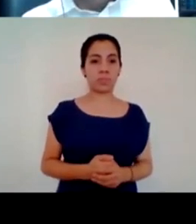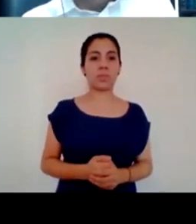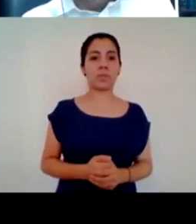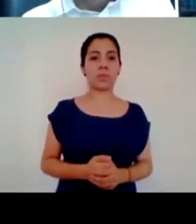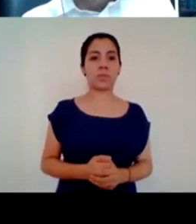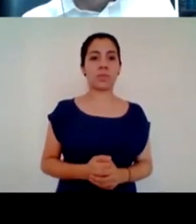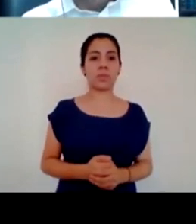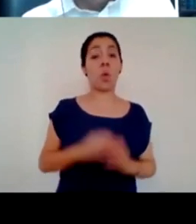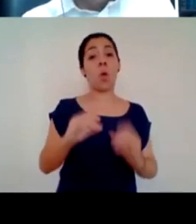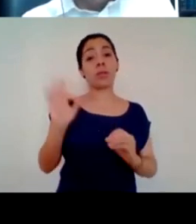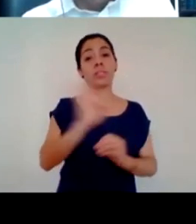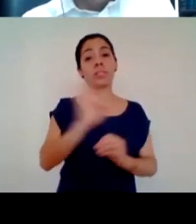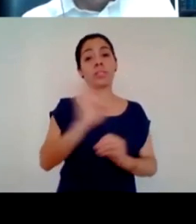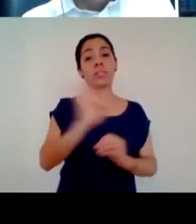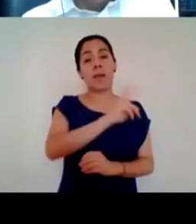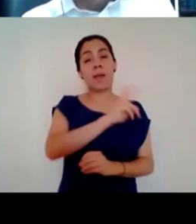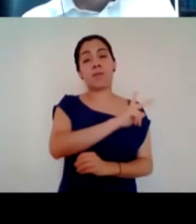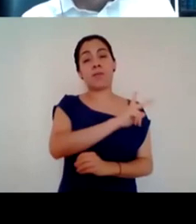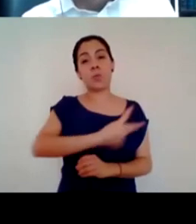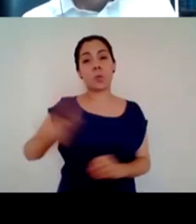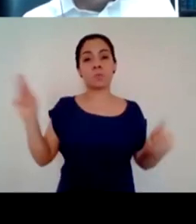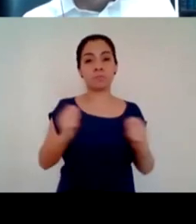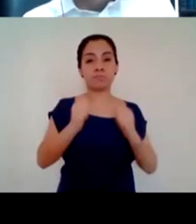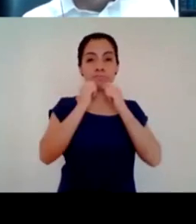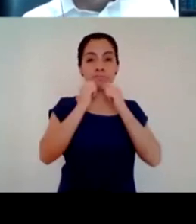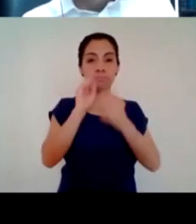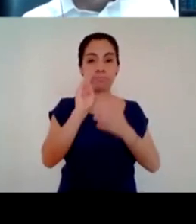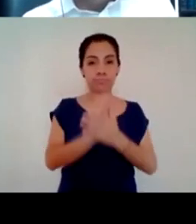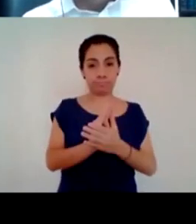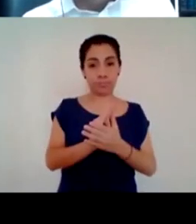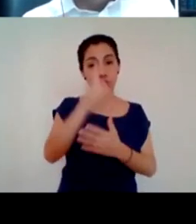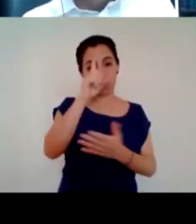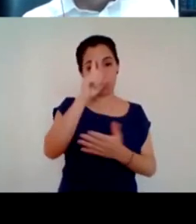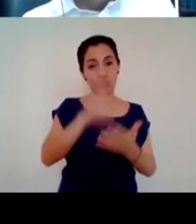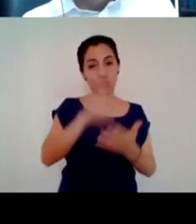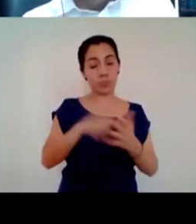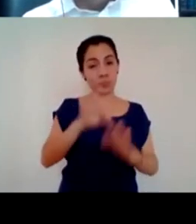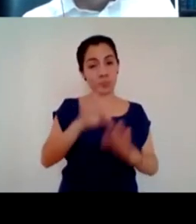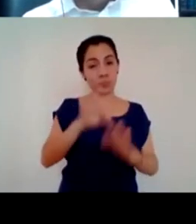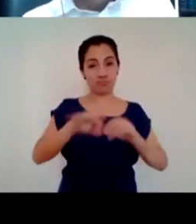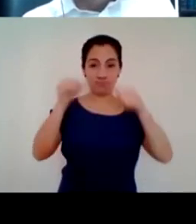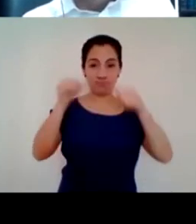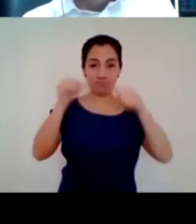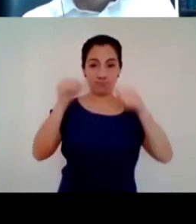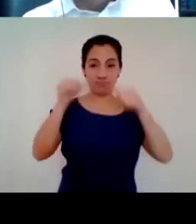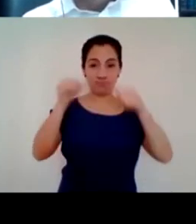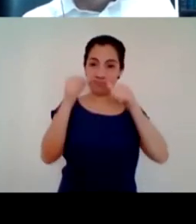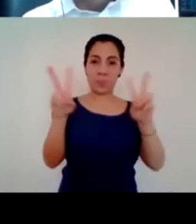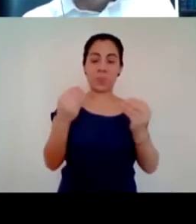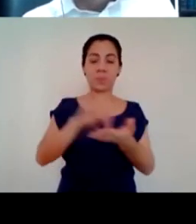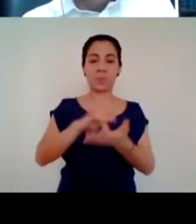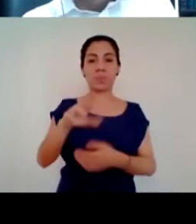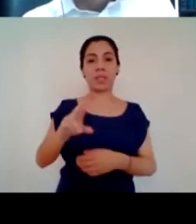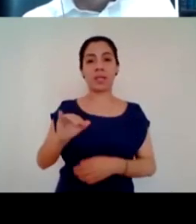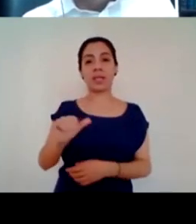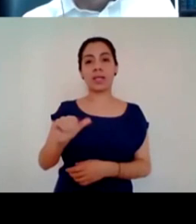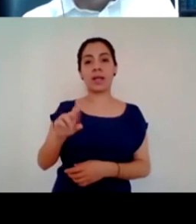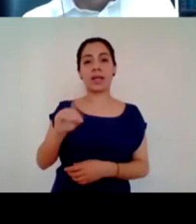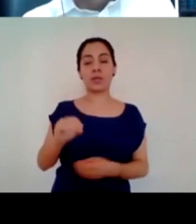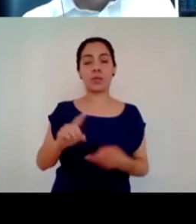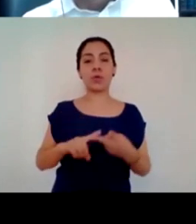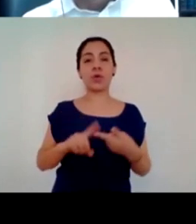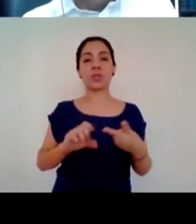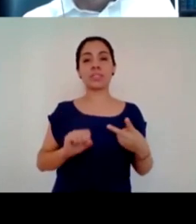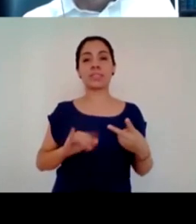tema responsables de cómo nos esté yendo. Muchísimas gracias. Por supuesto, Ricardo Bucio, Cipina, a la Dirección General de